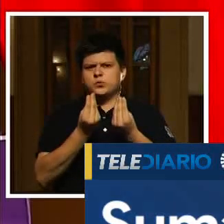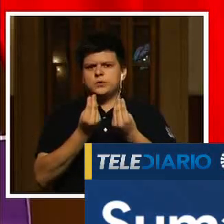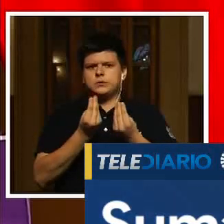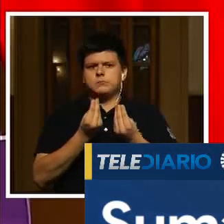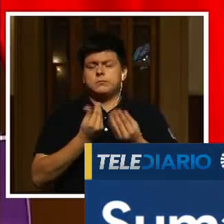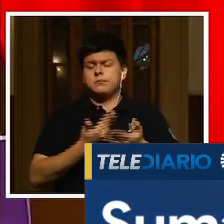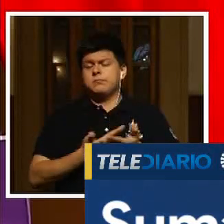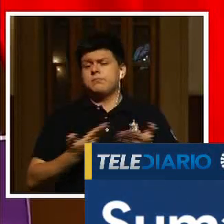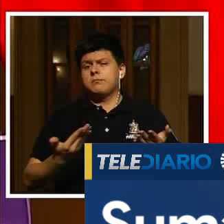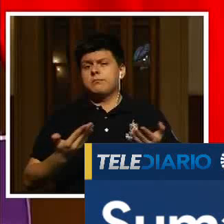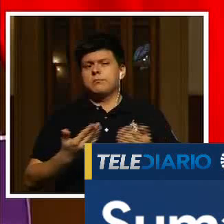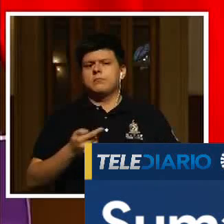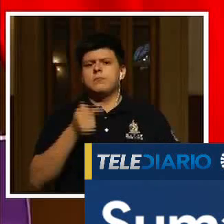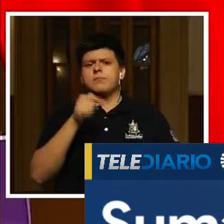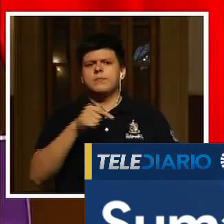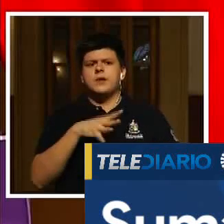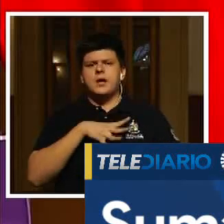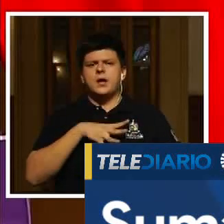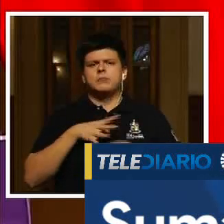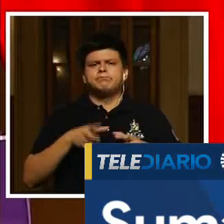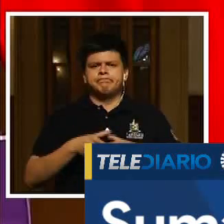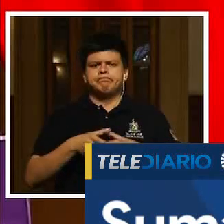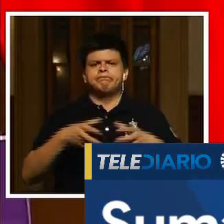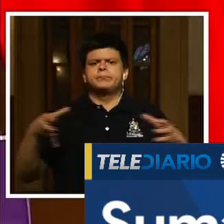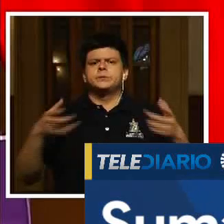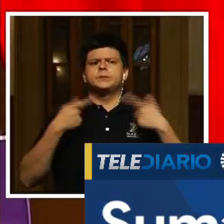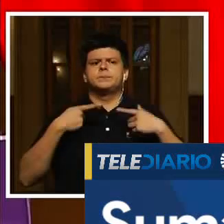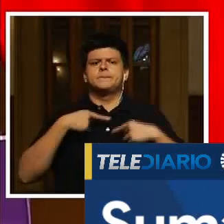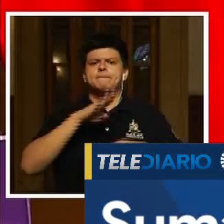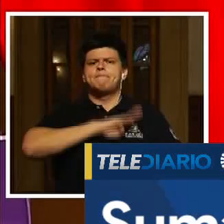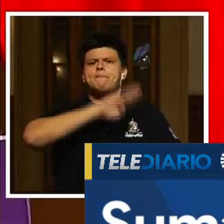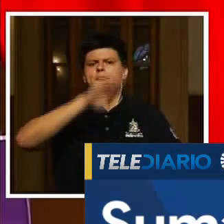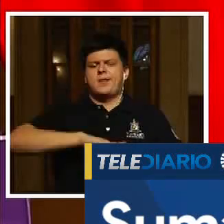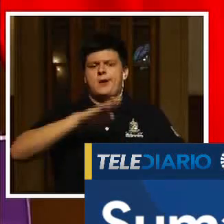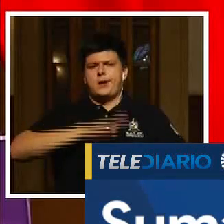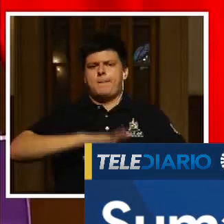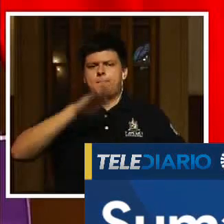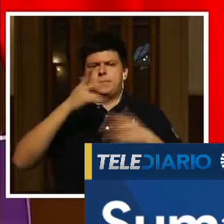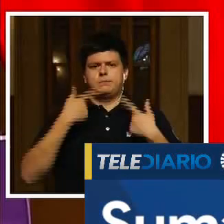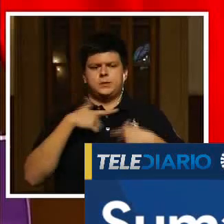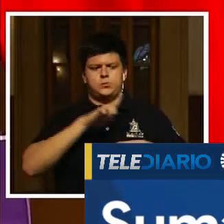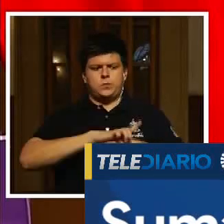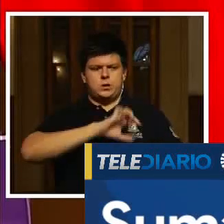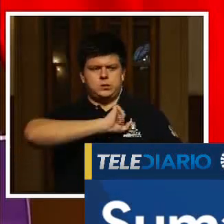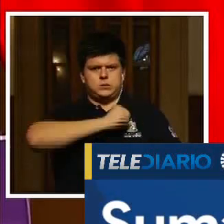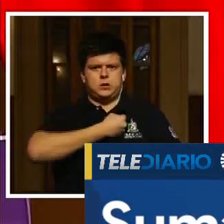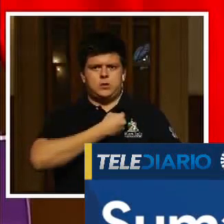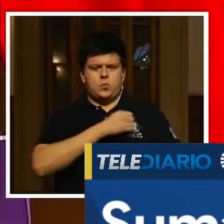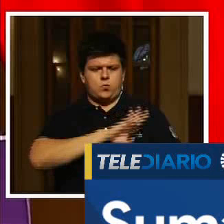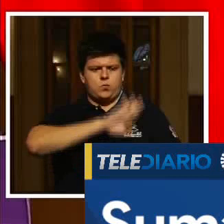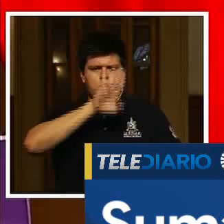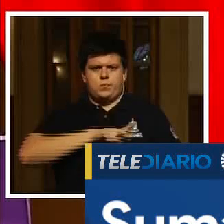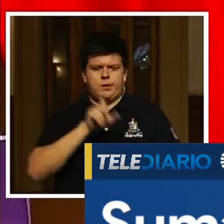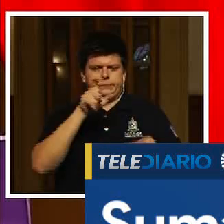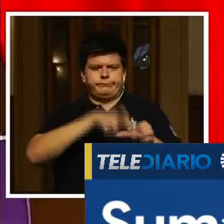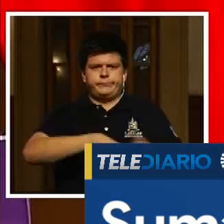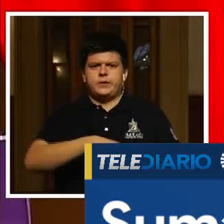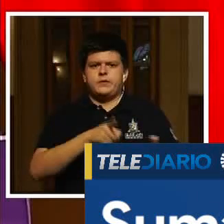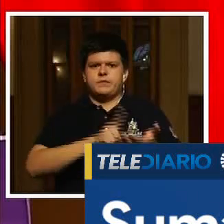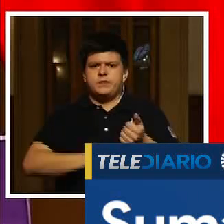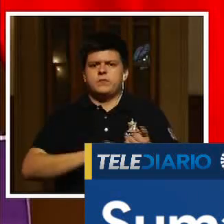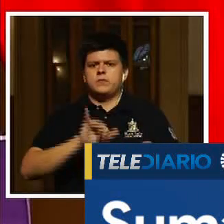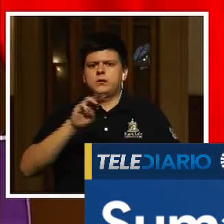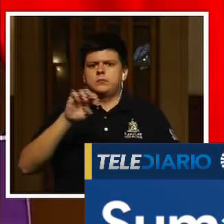es donde se concentra el mayor número de fallecimientos del personal de salud. De